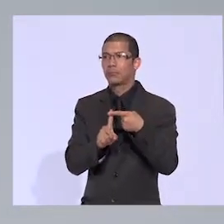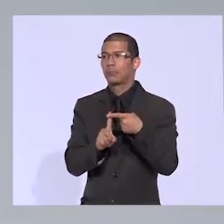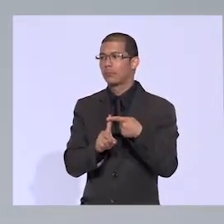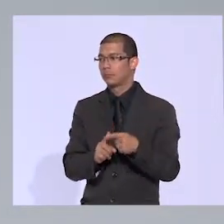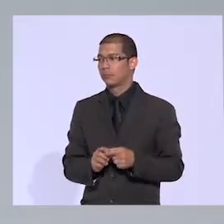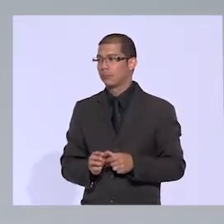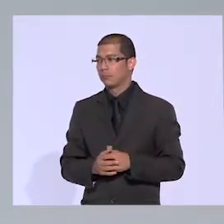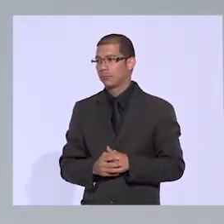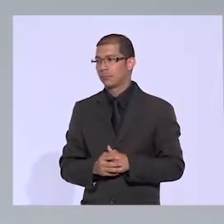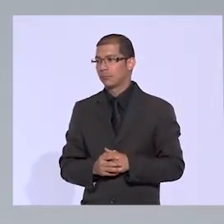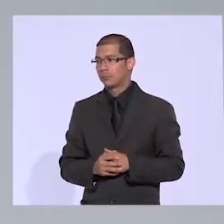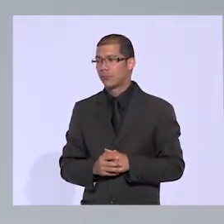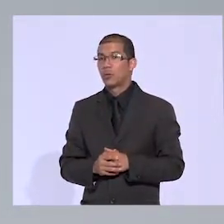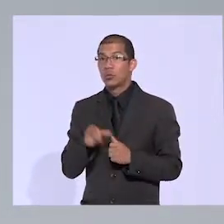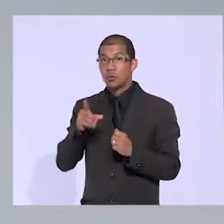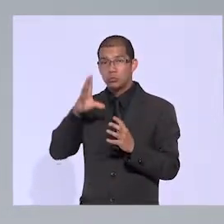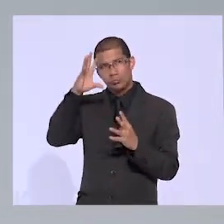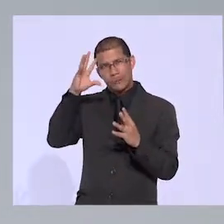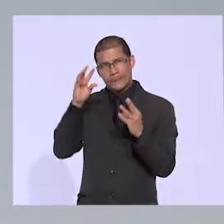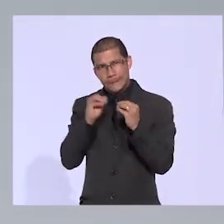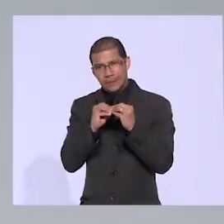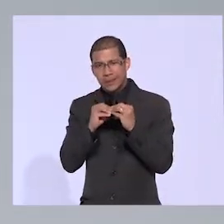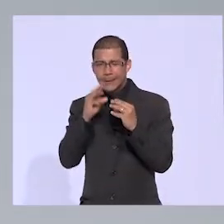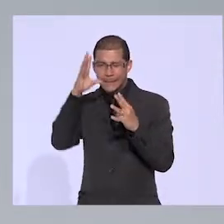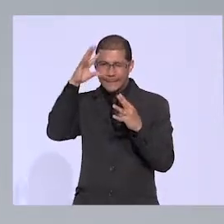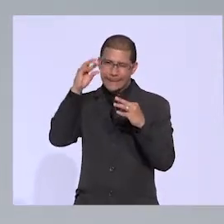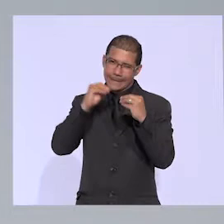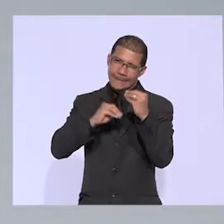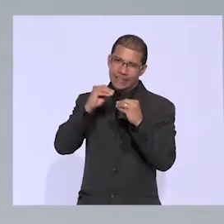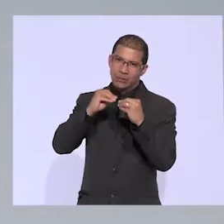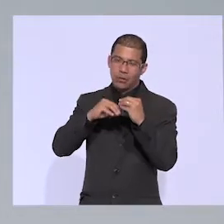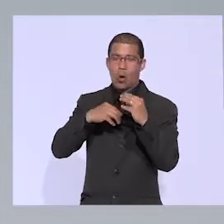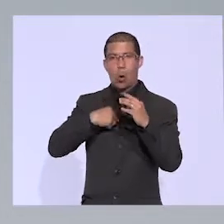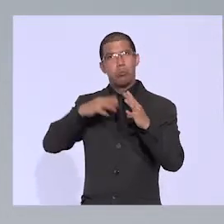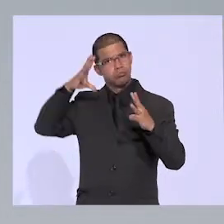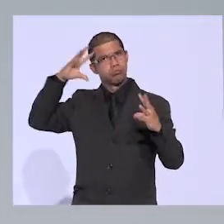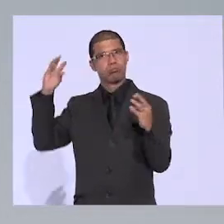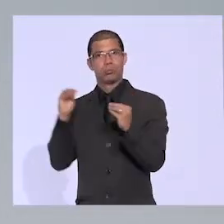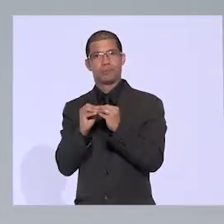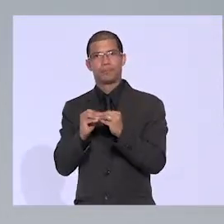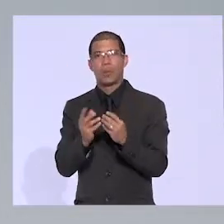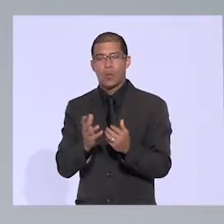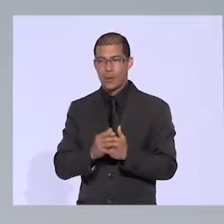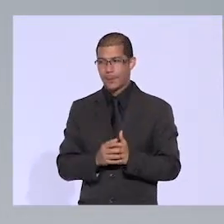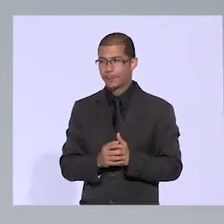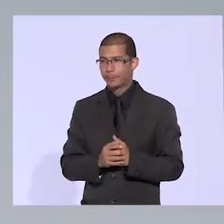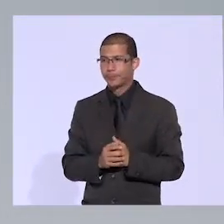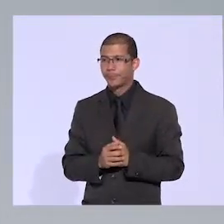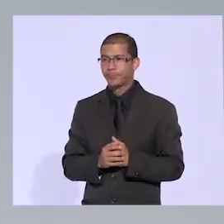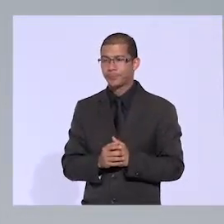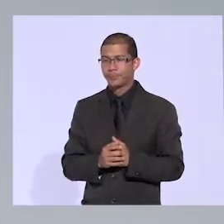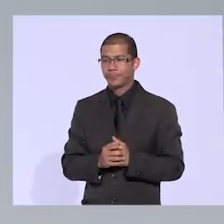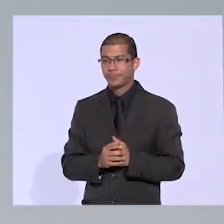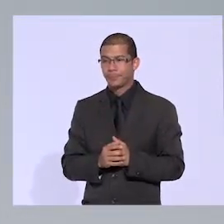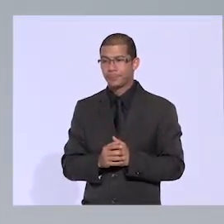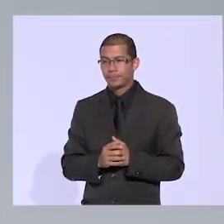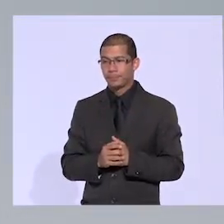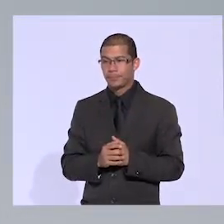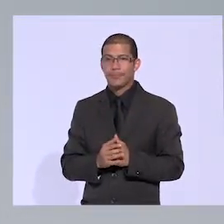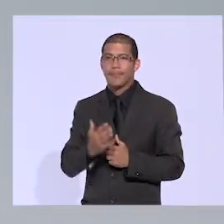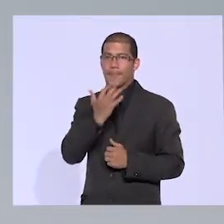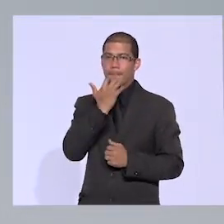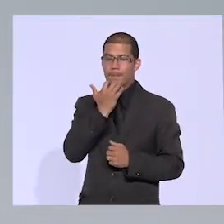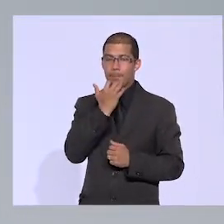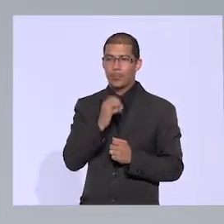desacuerdo, de acuerdo o totalmente de acuerdo. Las ventajas de la profesión docente superan claramente las desventajas. Si pudiera